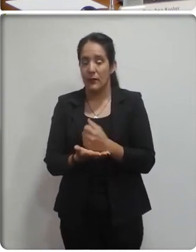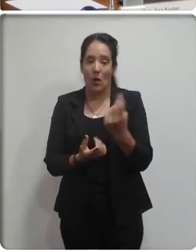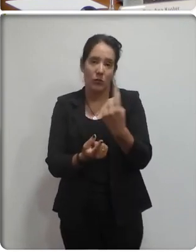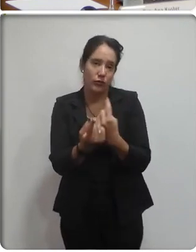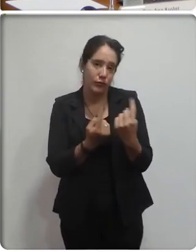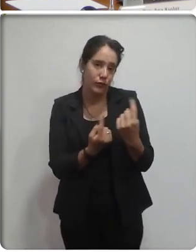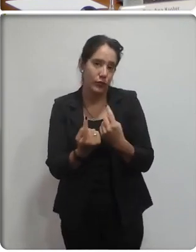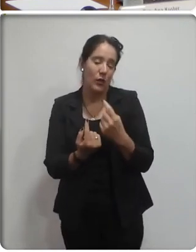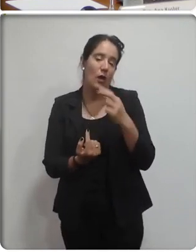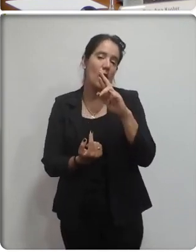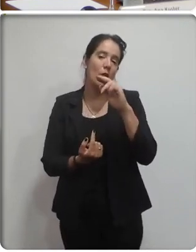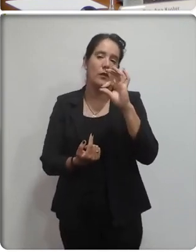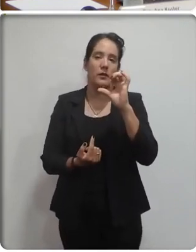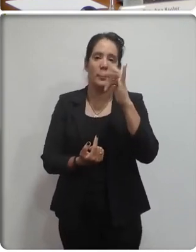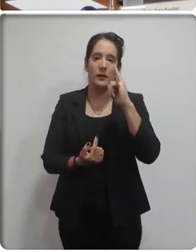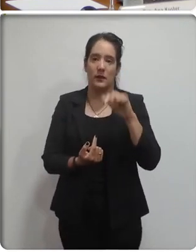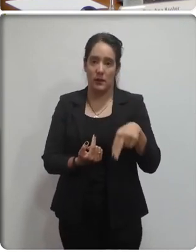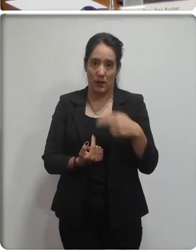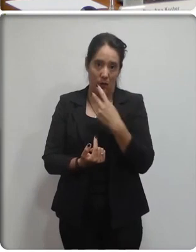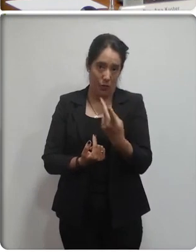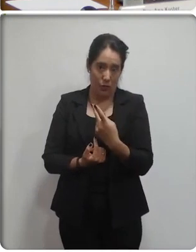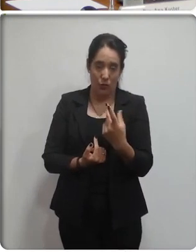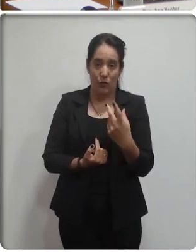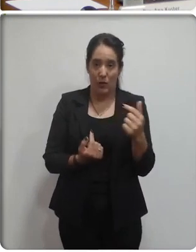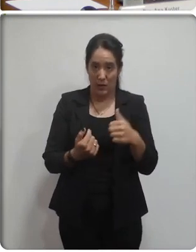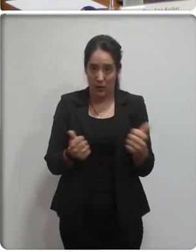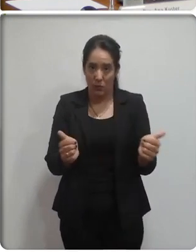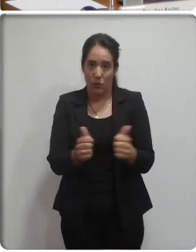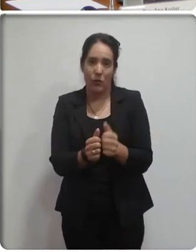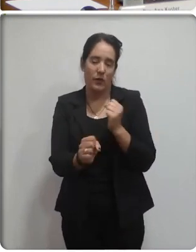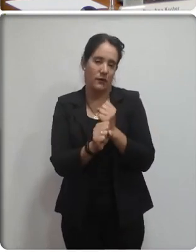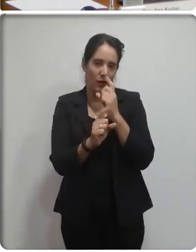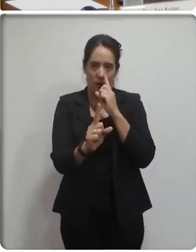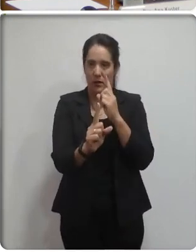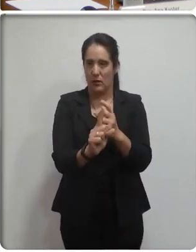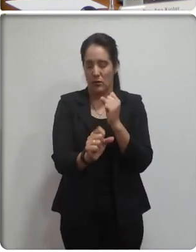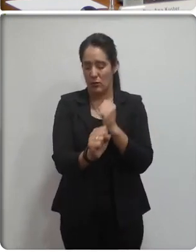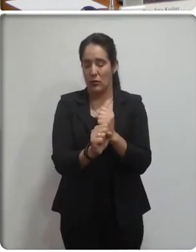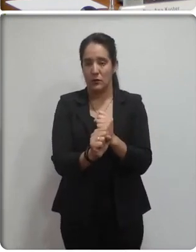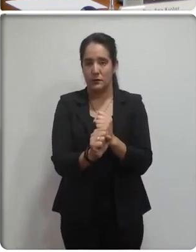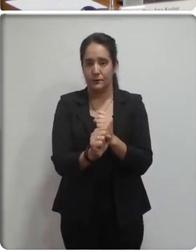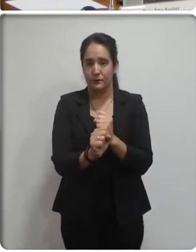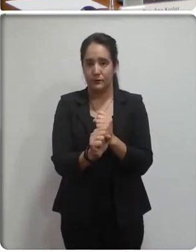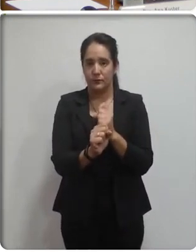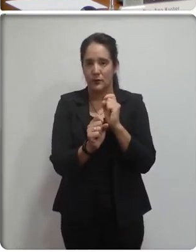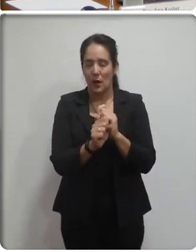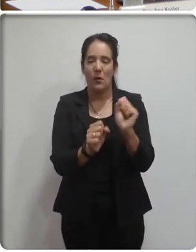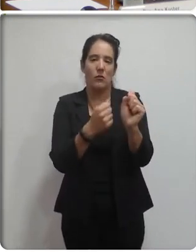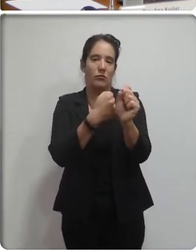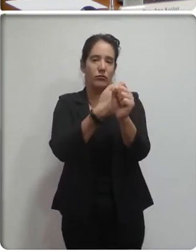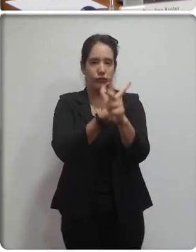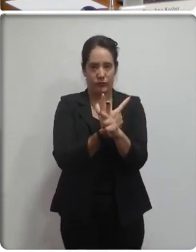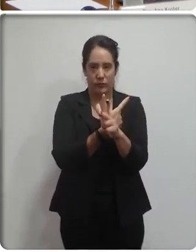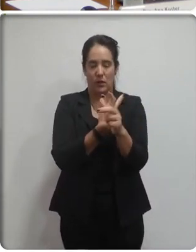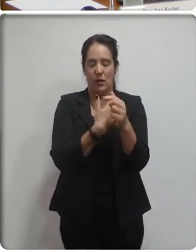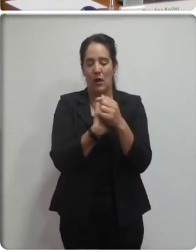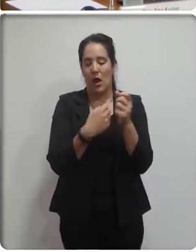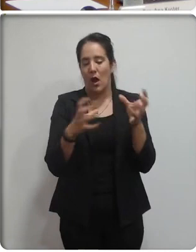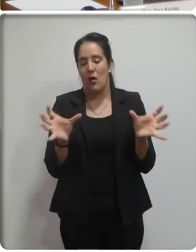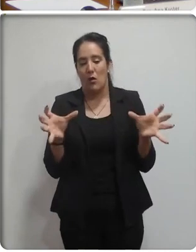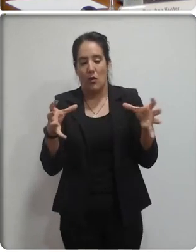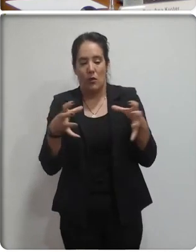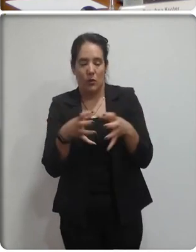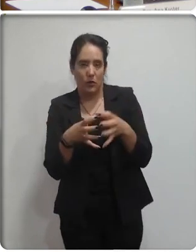Rubinstein y Analía aquí con nosotros para trabajar en forma directa, Zooms de reuniones